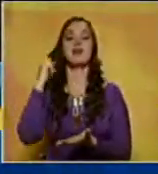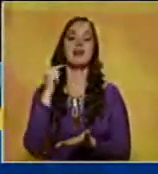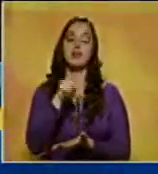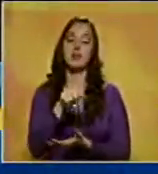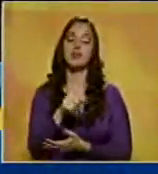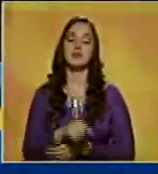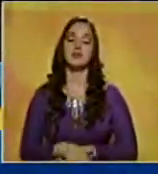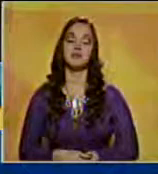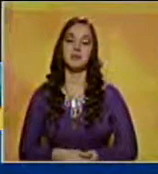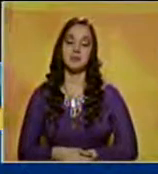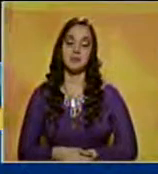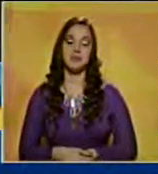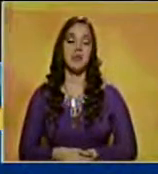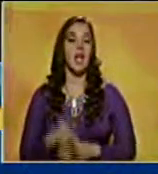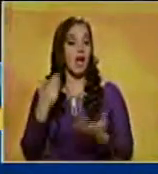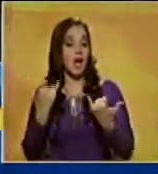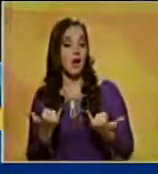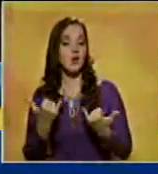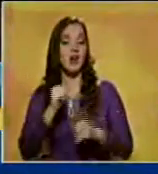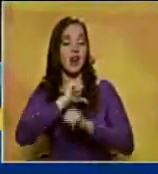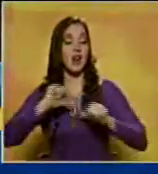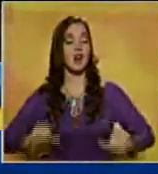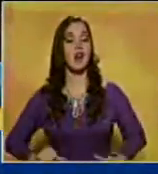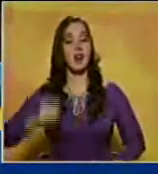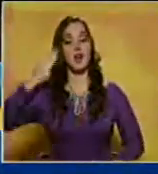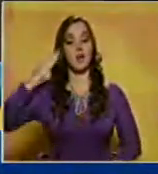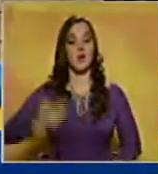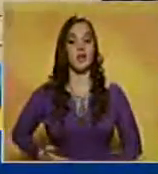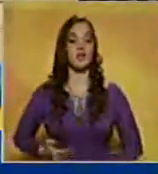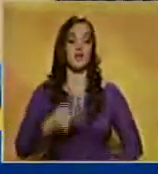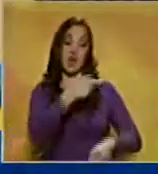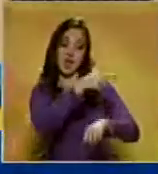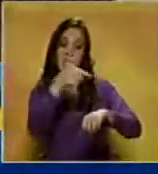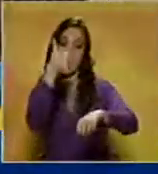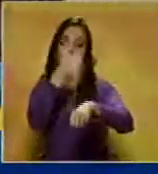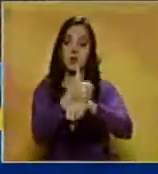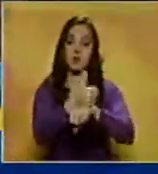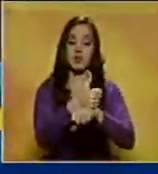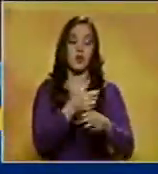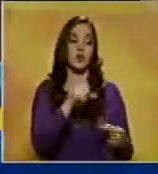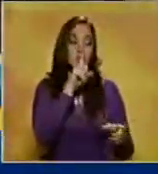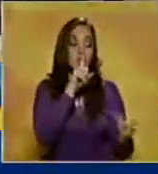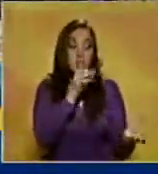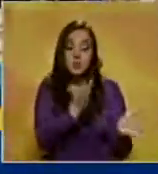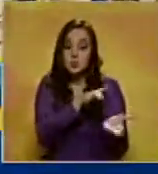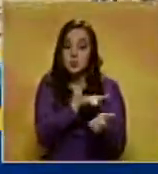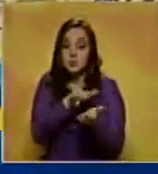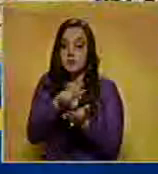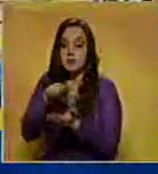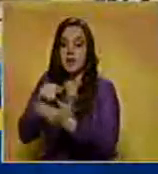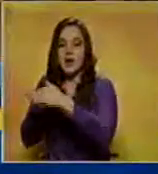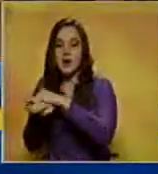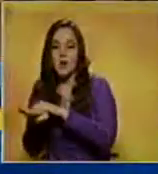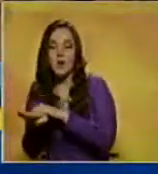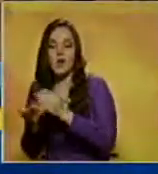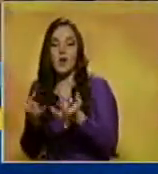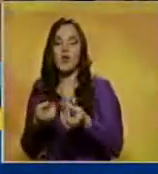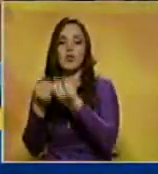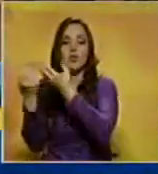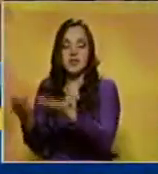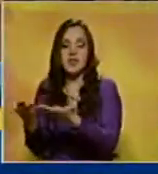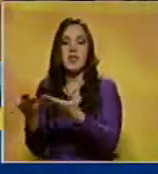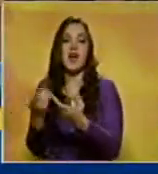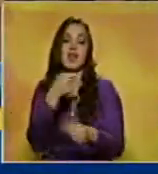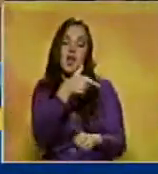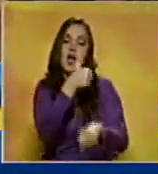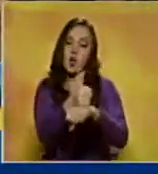y psicotrópicas por su parte los funcionarios de la guardia nacional Fueron acusados por el delito de tráfico ilícito agravado de sustancias estupefacientes